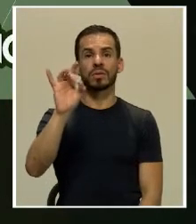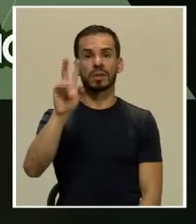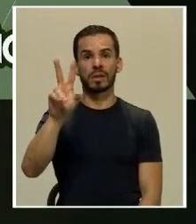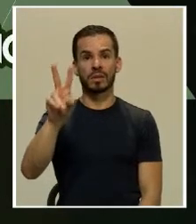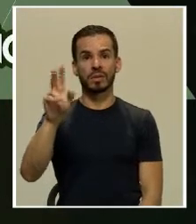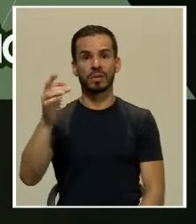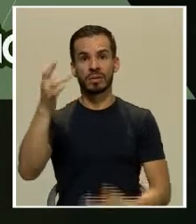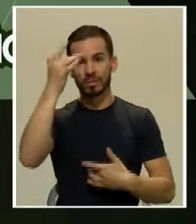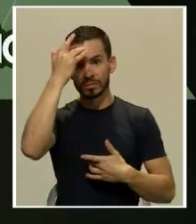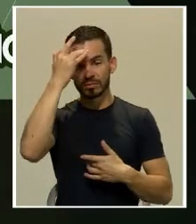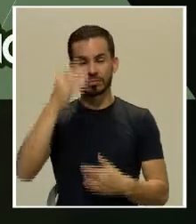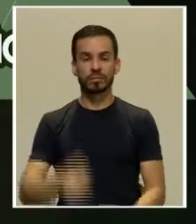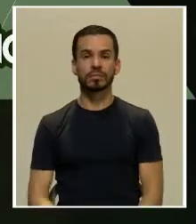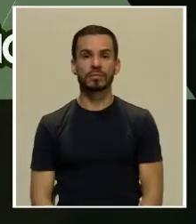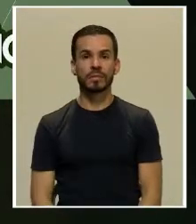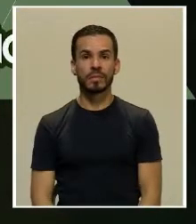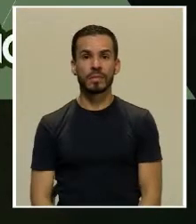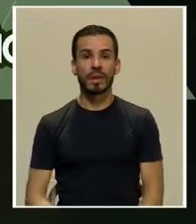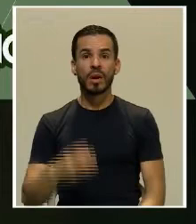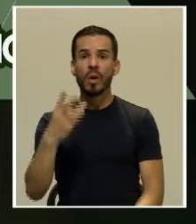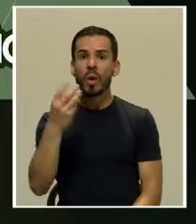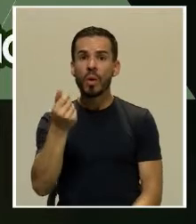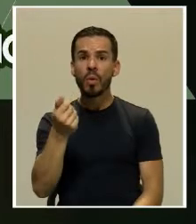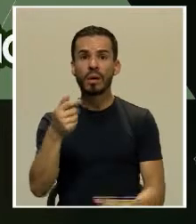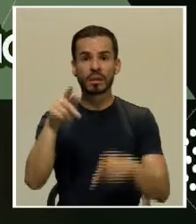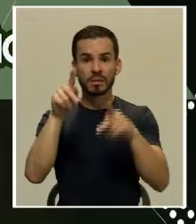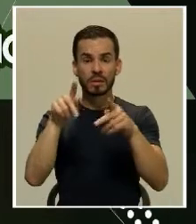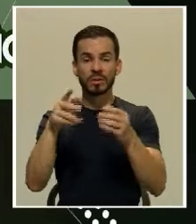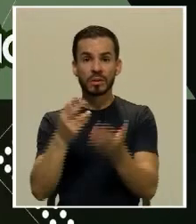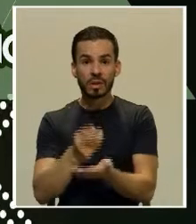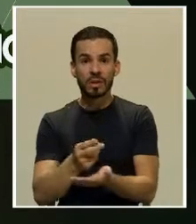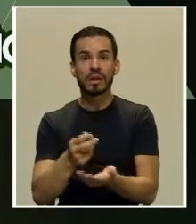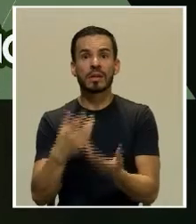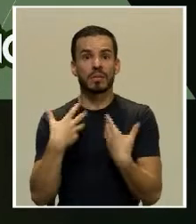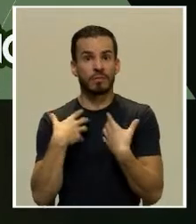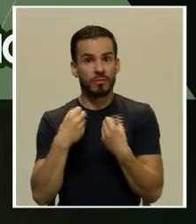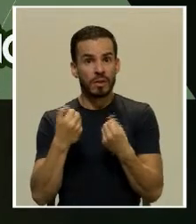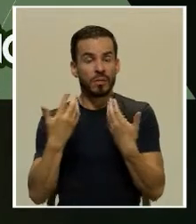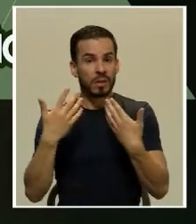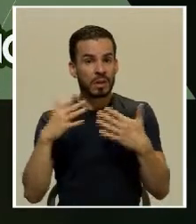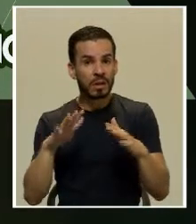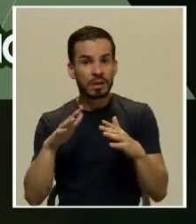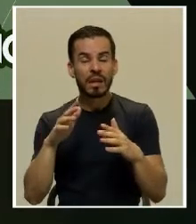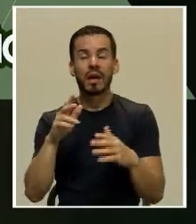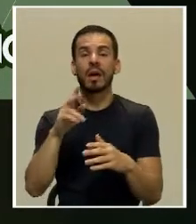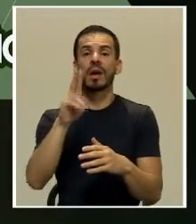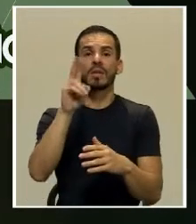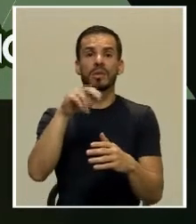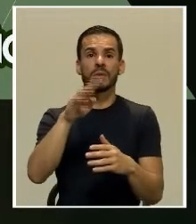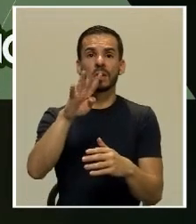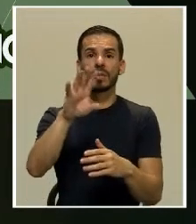8.482 contagios. La cantidad de personas recuperadas llega hoy a